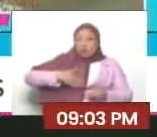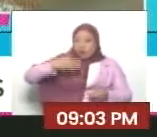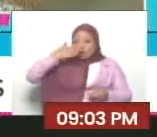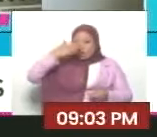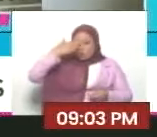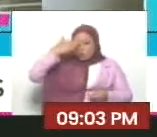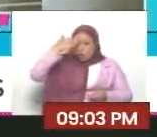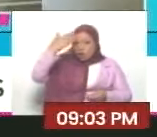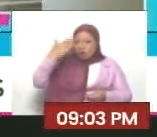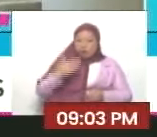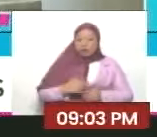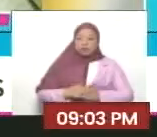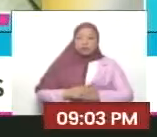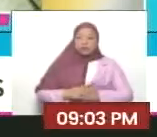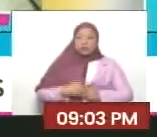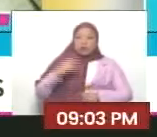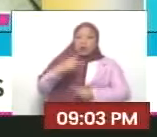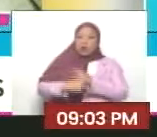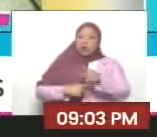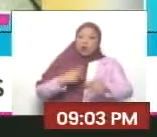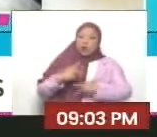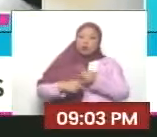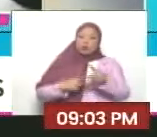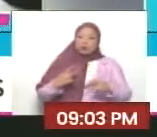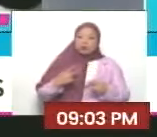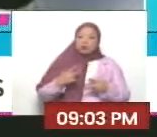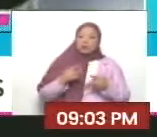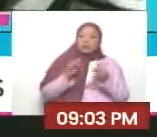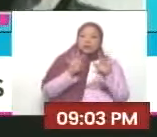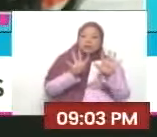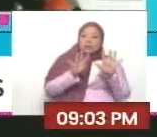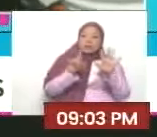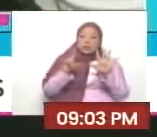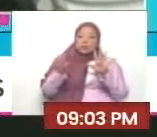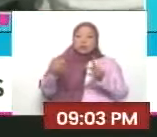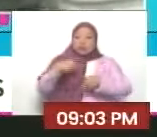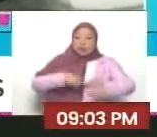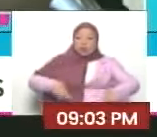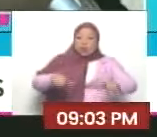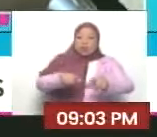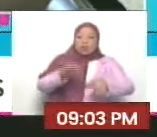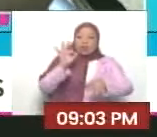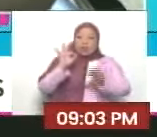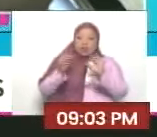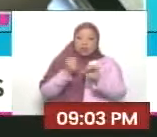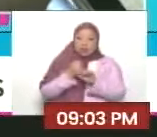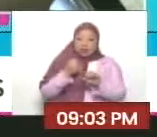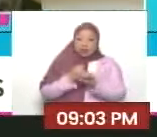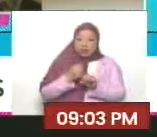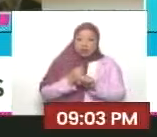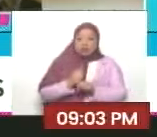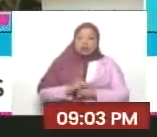Estamos produciendo, tenemos 960 hectáreas de café